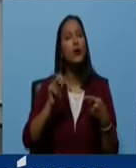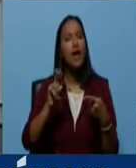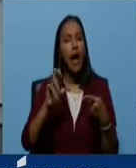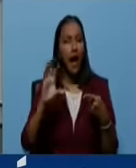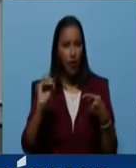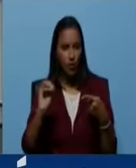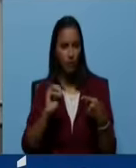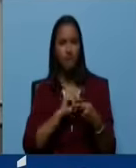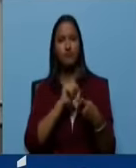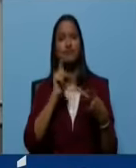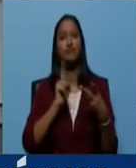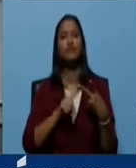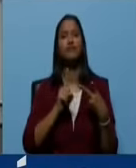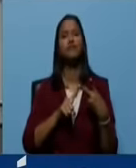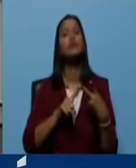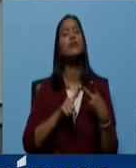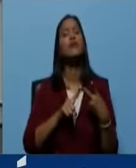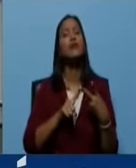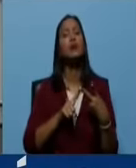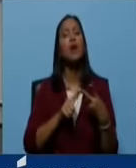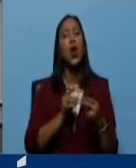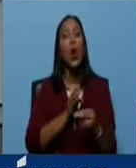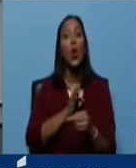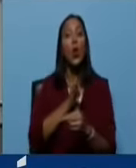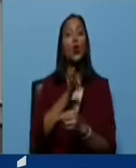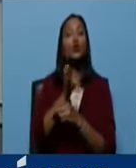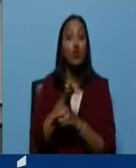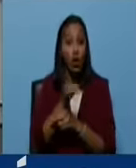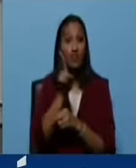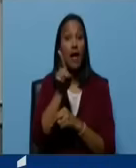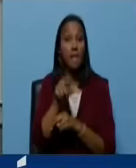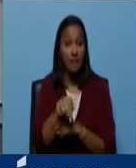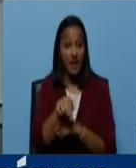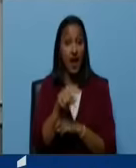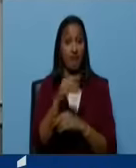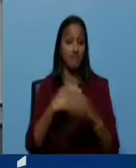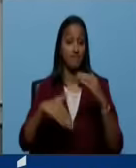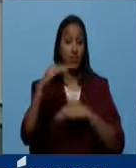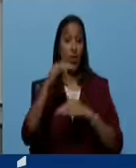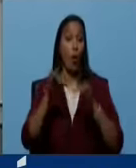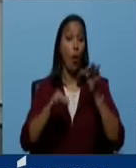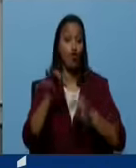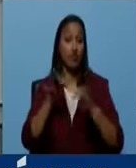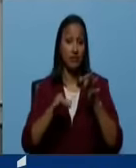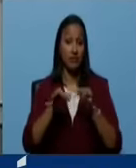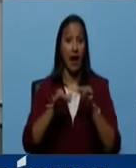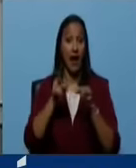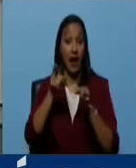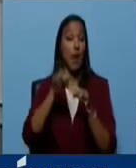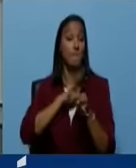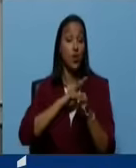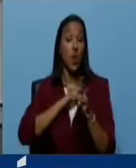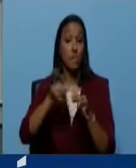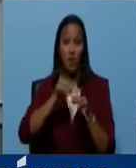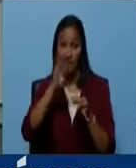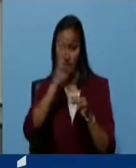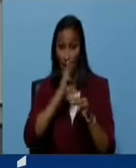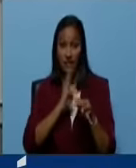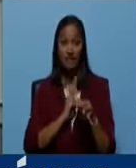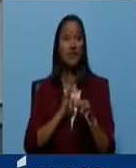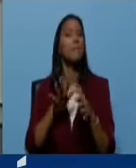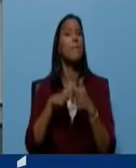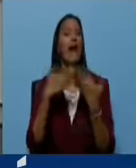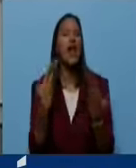Acudió al Tribunal Superior Electoral, máxima instancia de esa materia, para proceder a anular las elecciones en